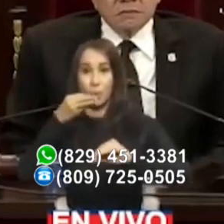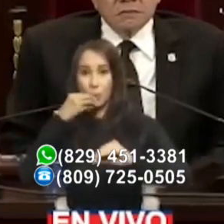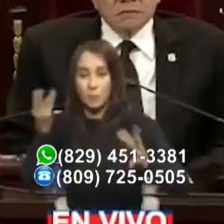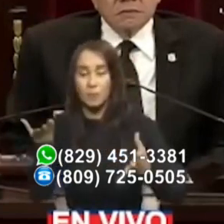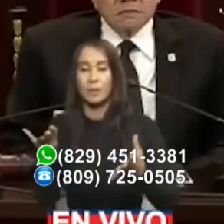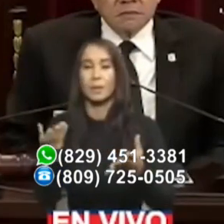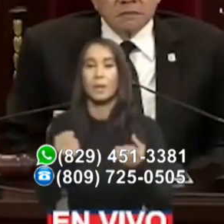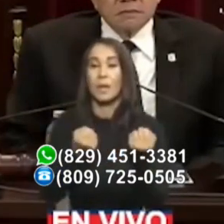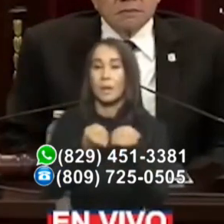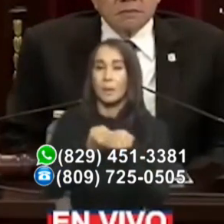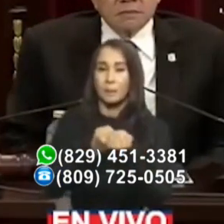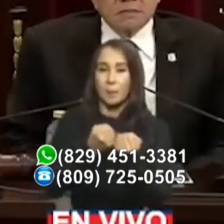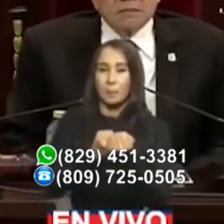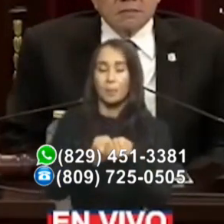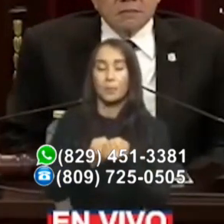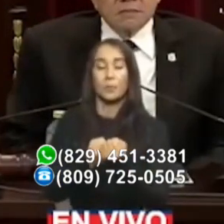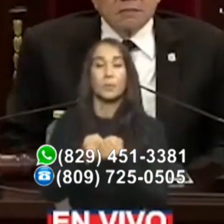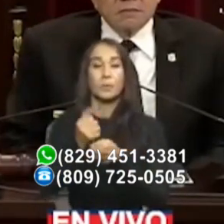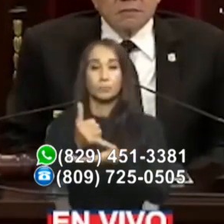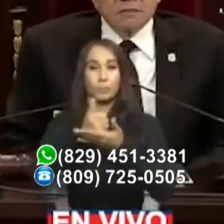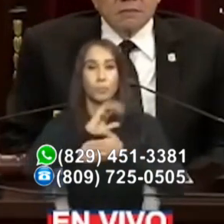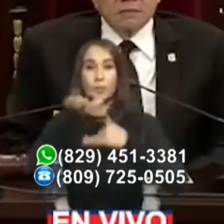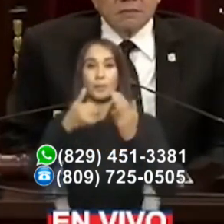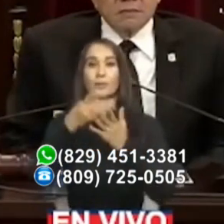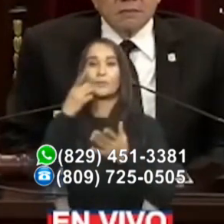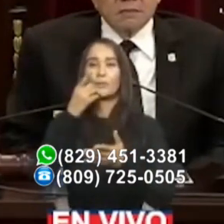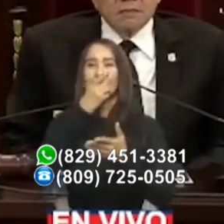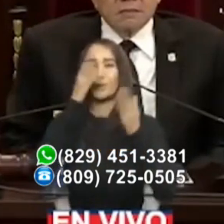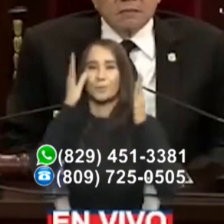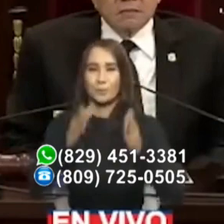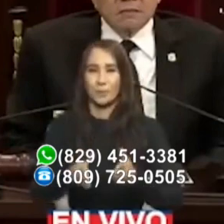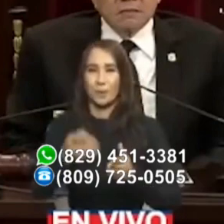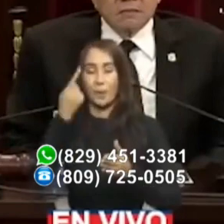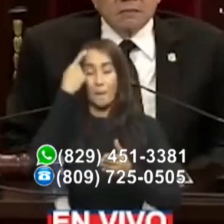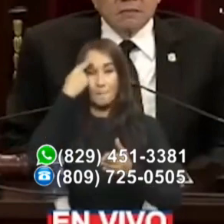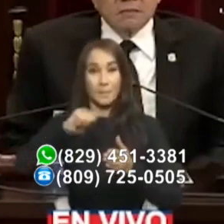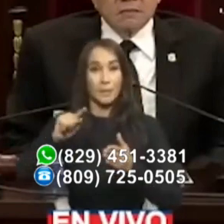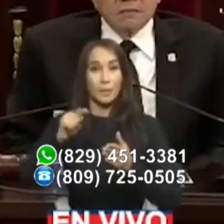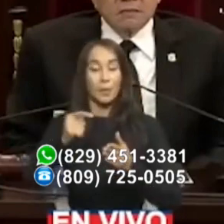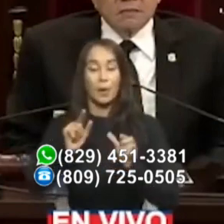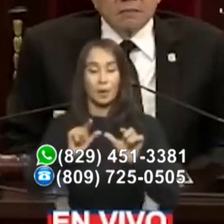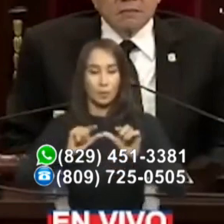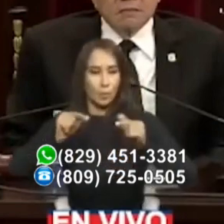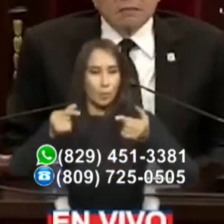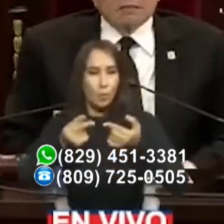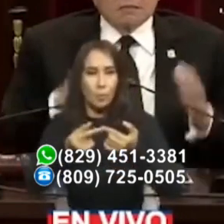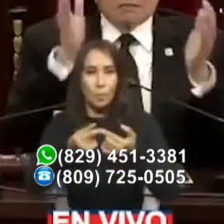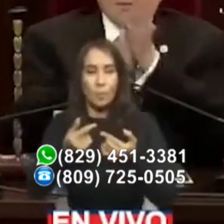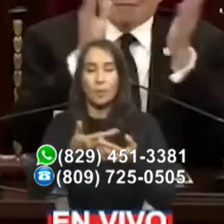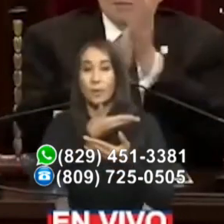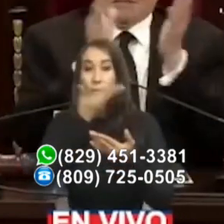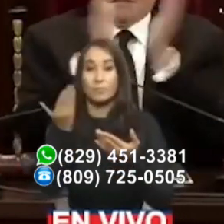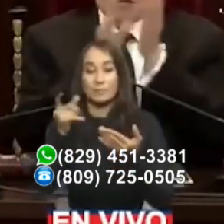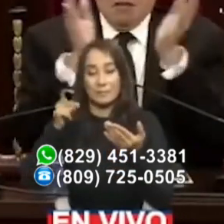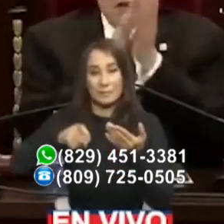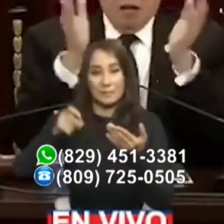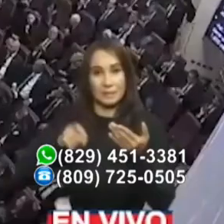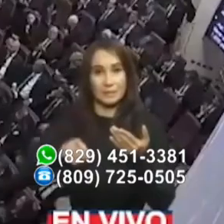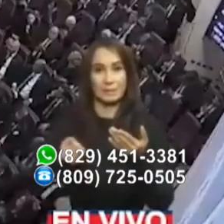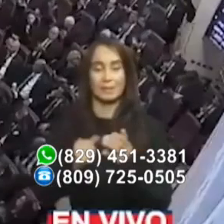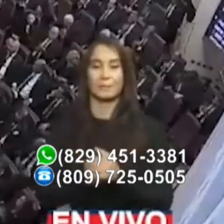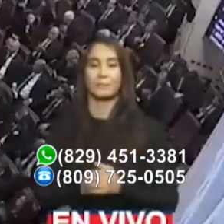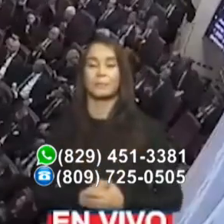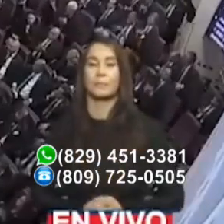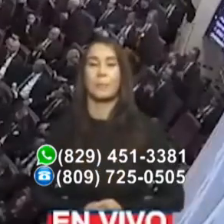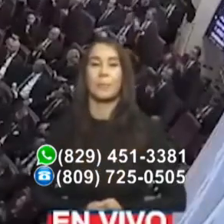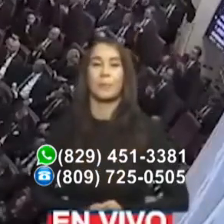se convierte en una ventana para comprender la visión y las prioridades del presidente Abinader en